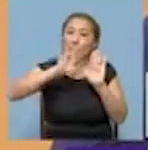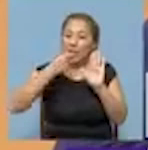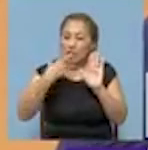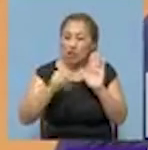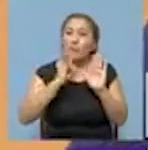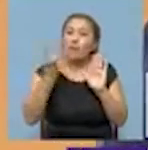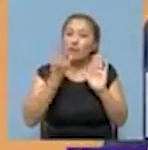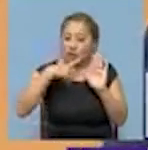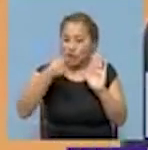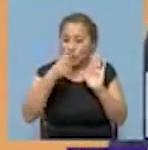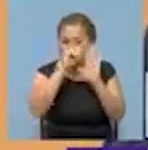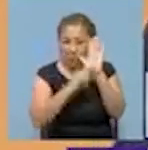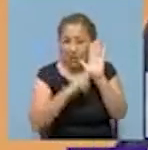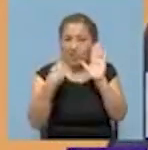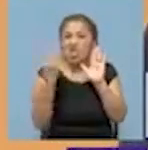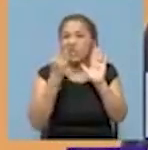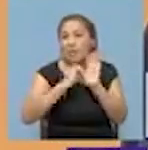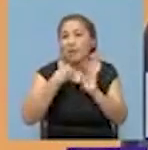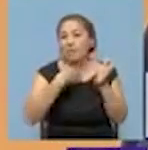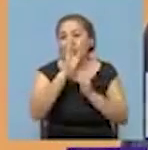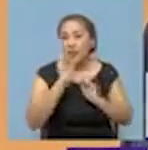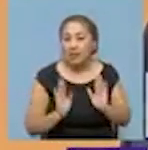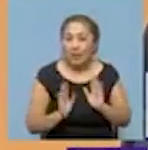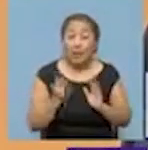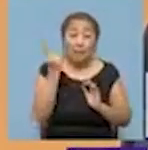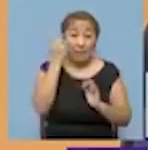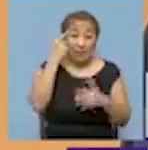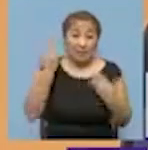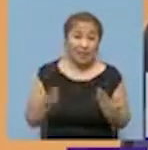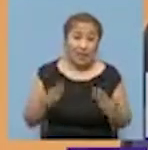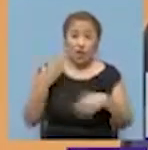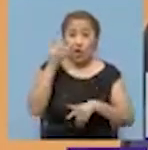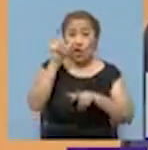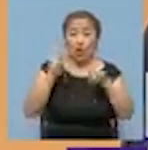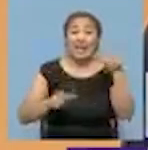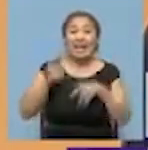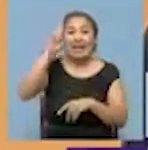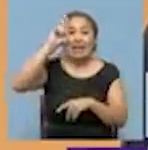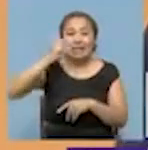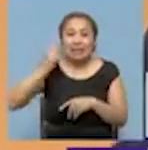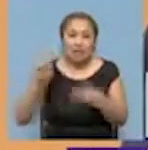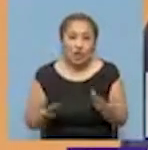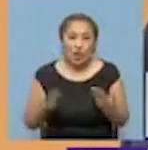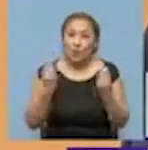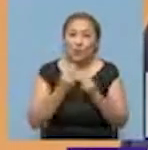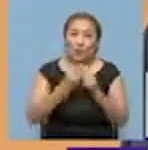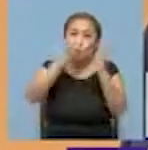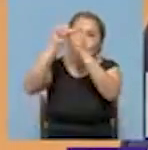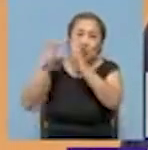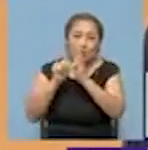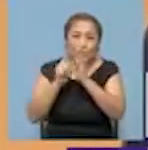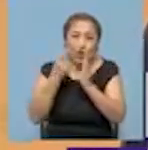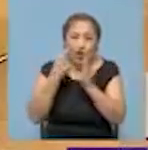no mentir no todo eso nos sirve más de hecho imagínate cómo se están comportando los ejércitos de naciones unidas en muchas naciones del mundo